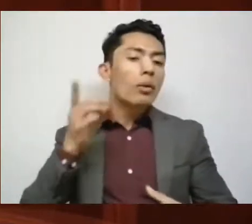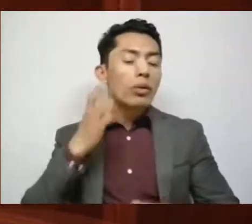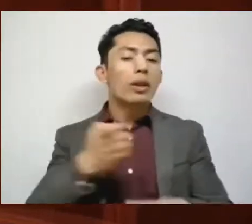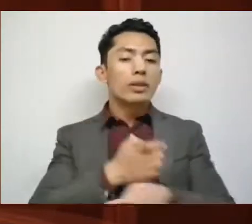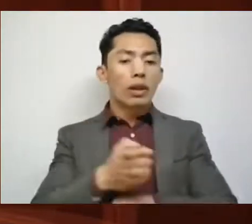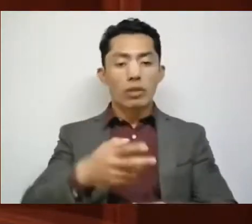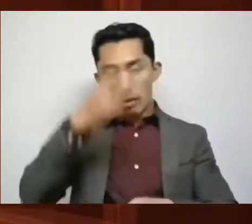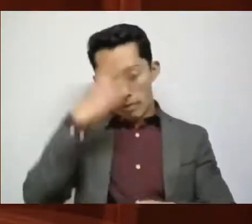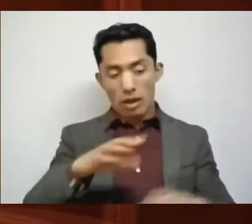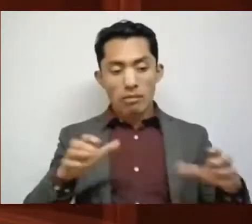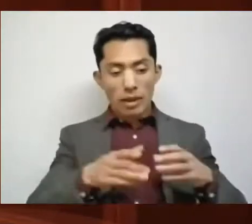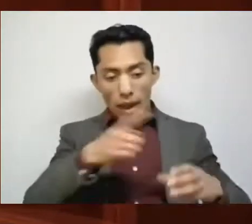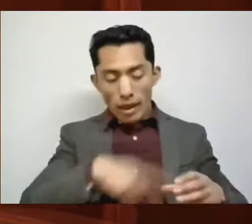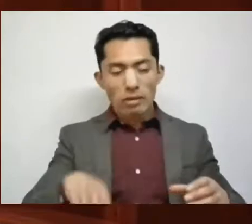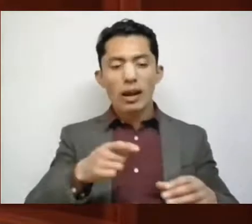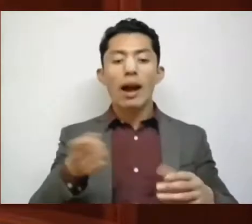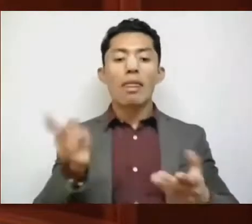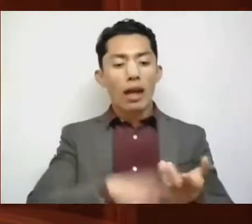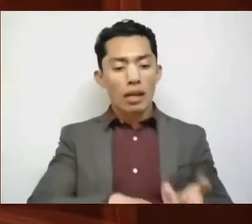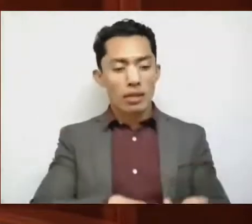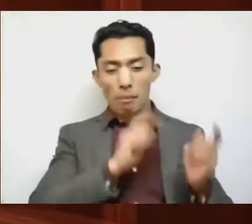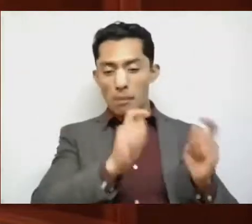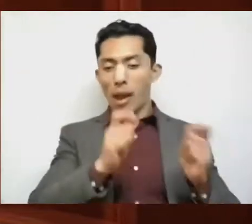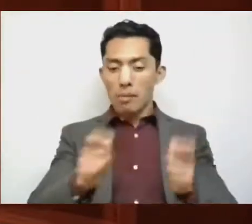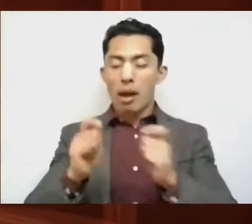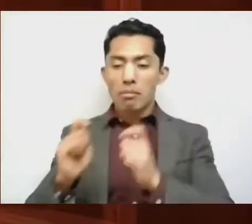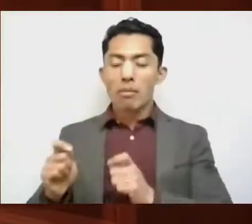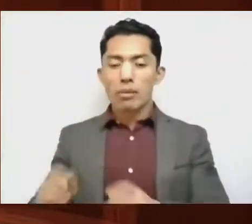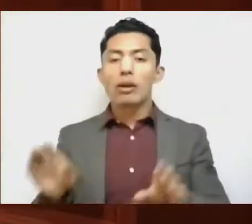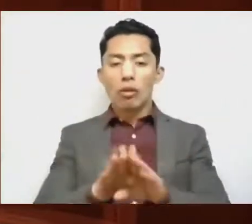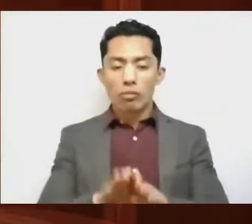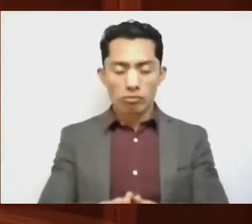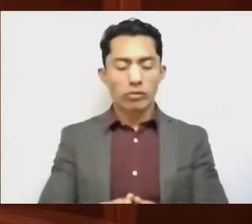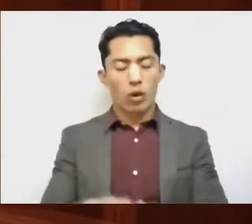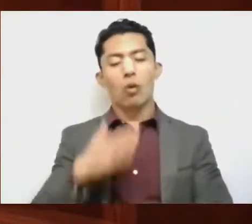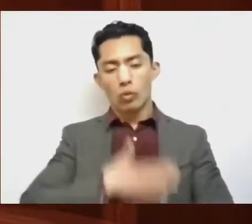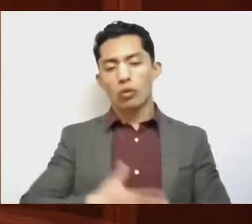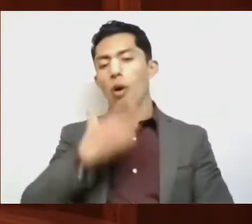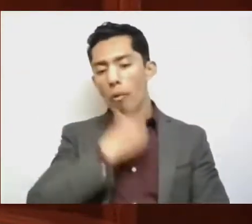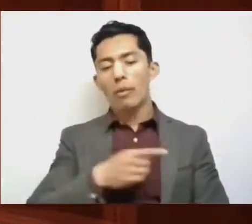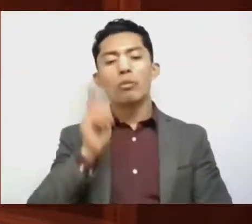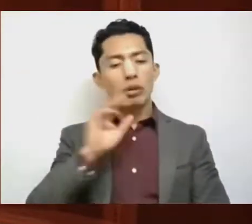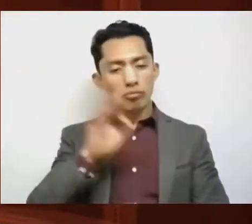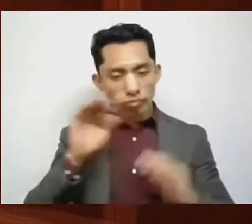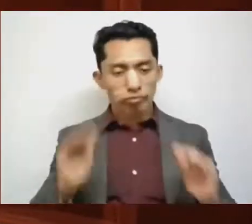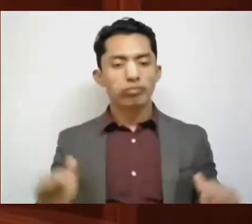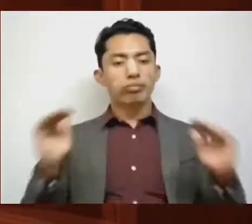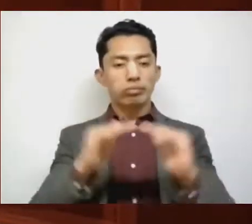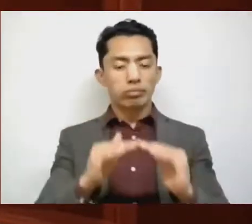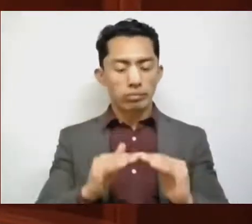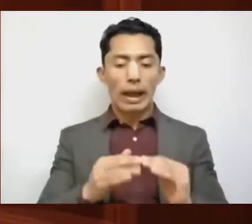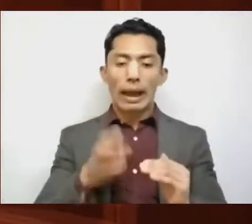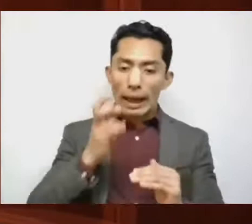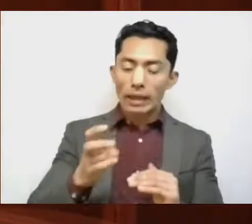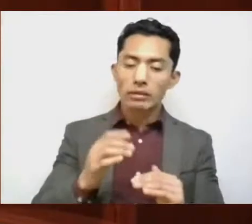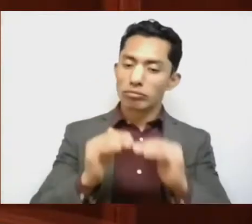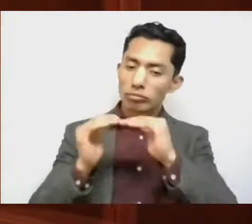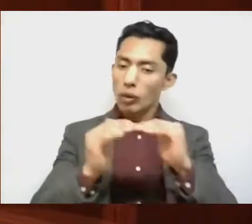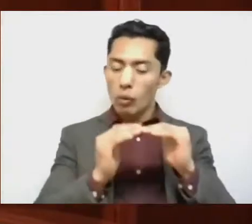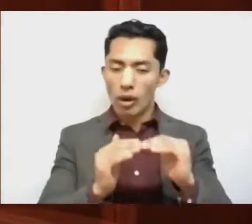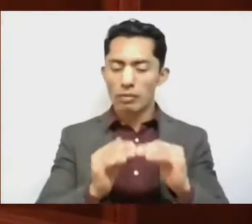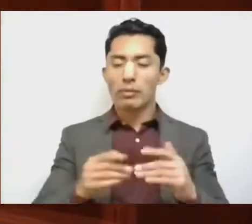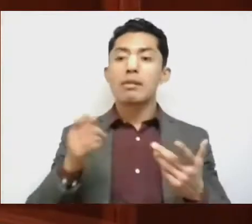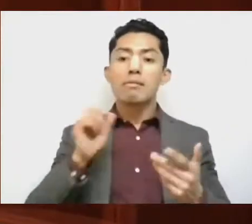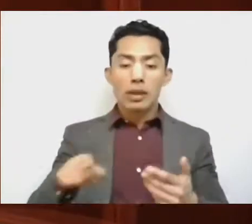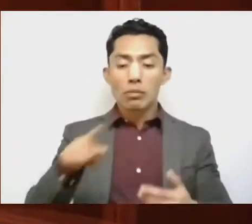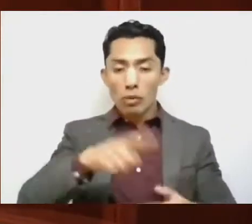México se integre bajo el principio de paridad de género y como una acción afirmativa de igualdad, que los ordenamientos